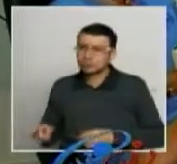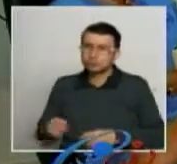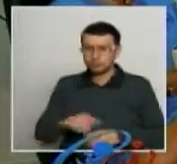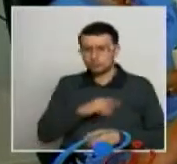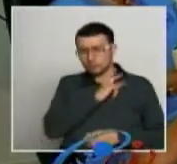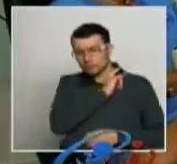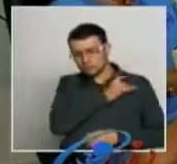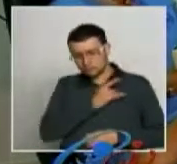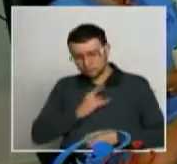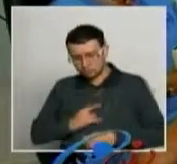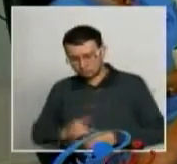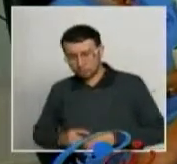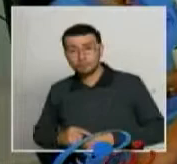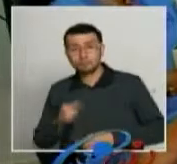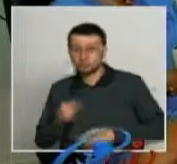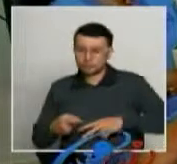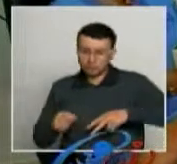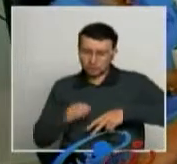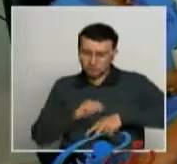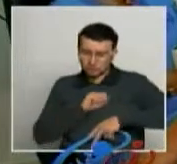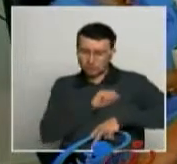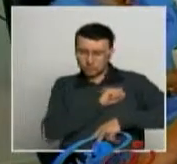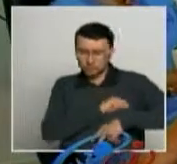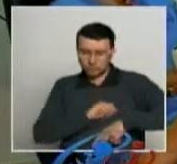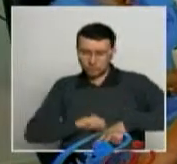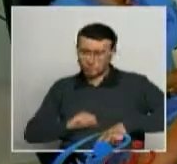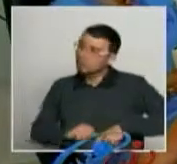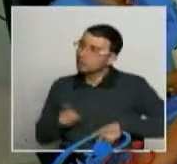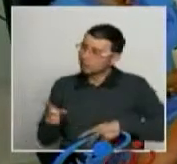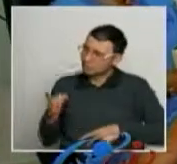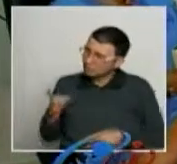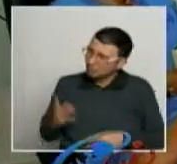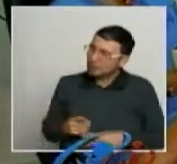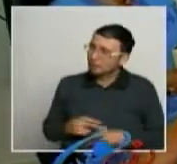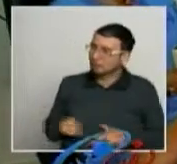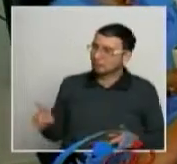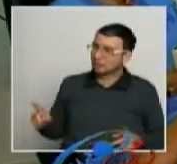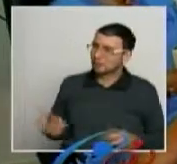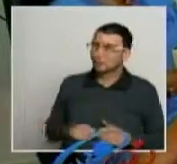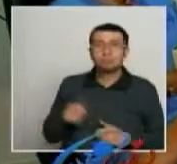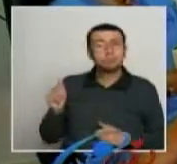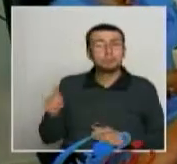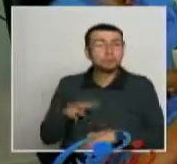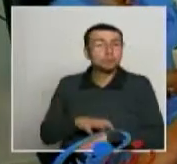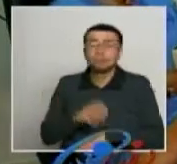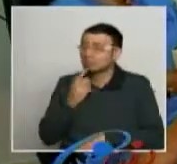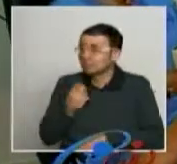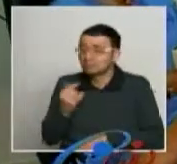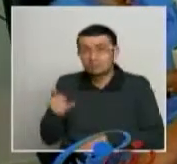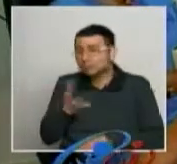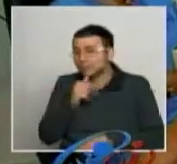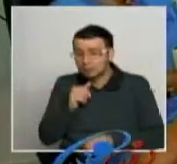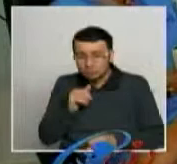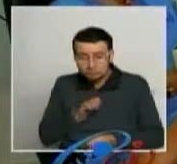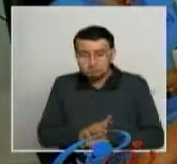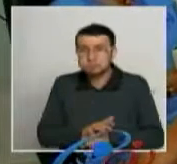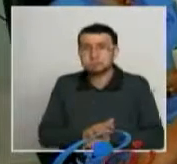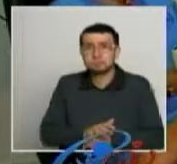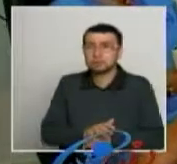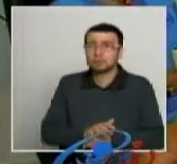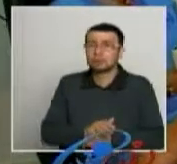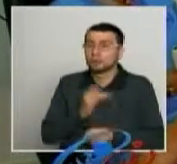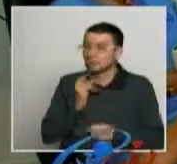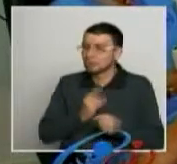ecodoppler y uno encuentra y uno dice, bueno, le duelen, pero lo que dice el doctor, no hay signos de trombosis venosa,